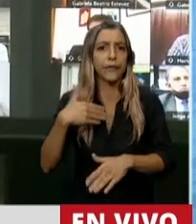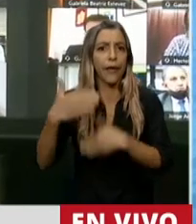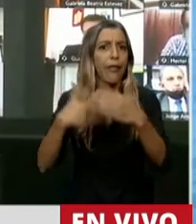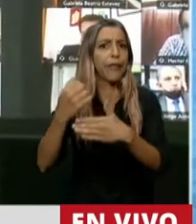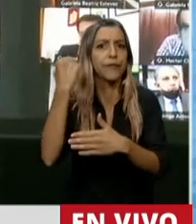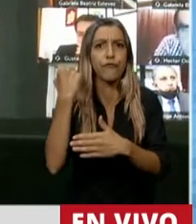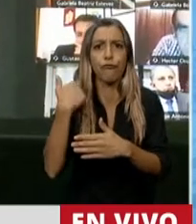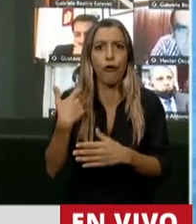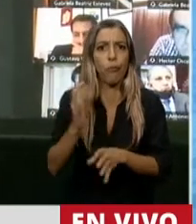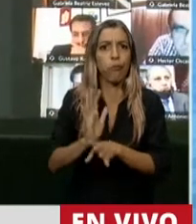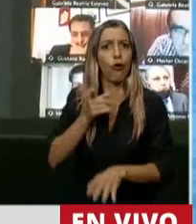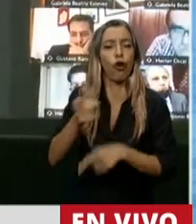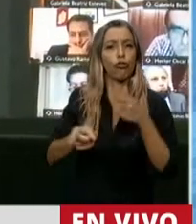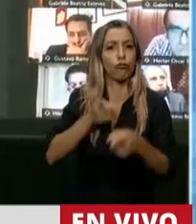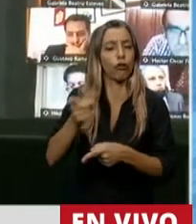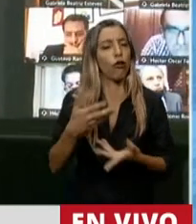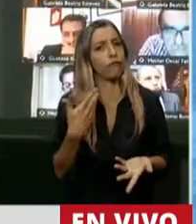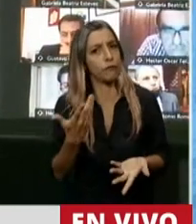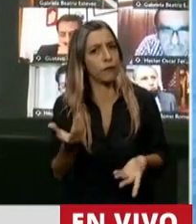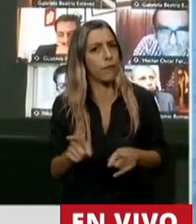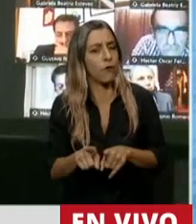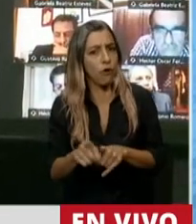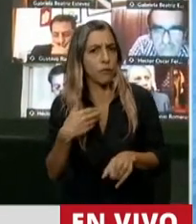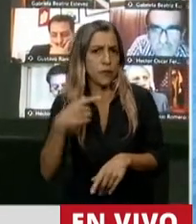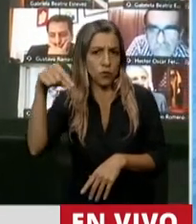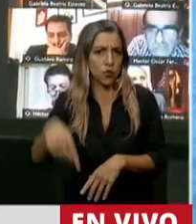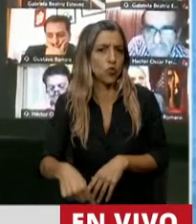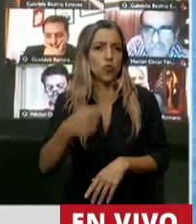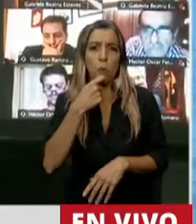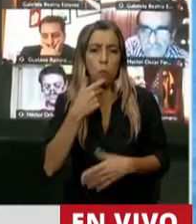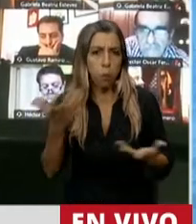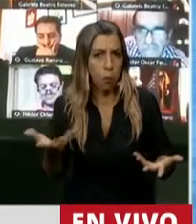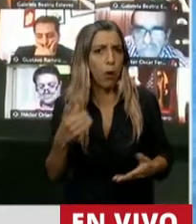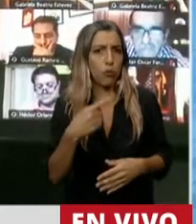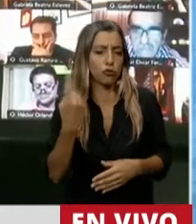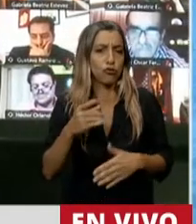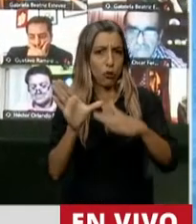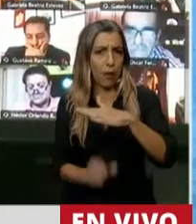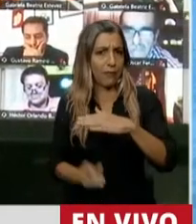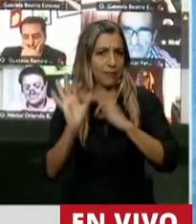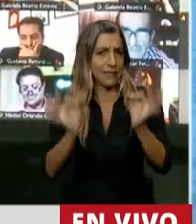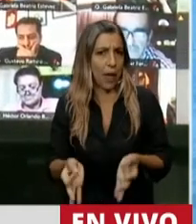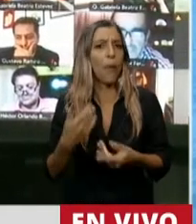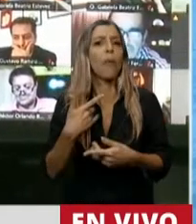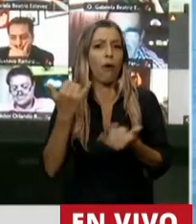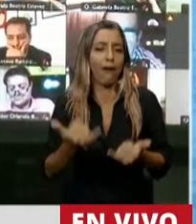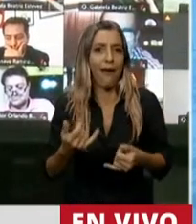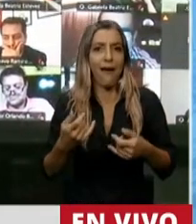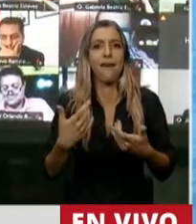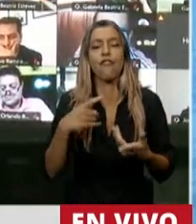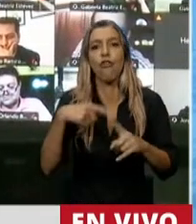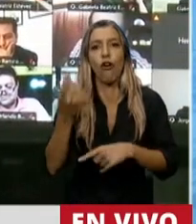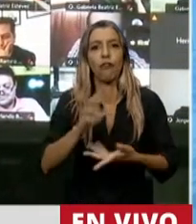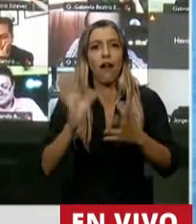asimetrías regionales como tenemos en la Patagonia por los sobrecostos justamente por zona desfavorable, ver la posibilidad